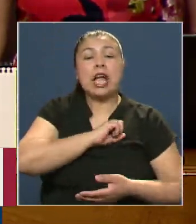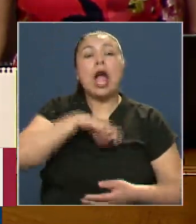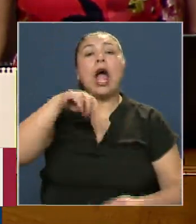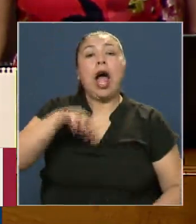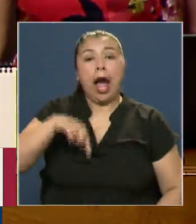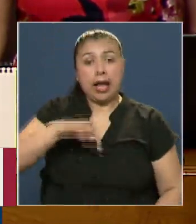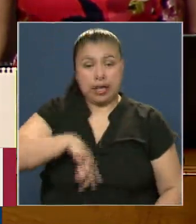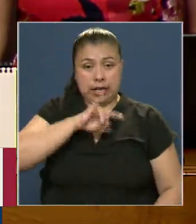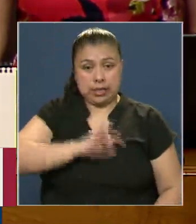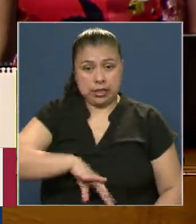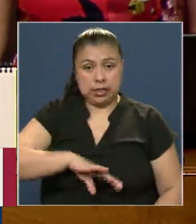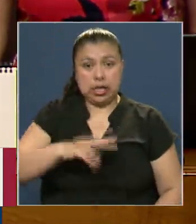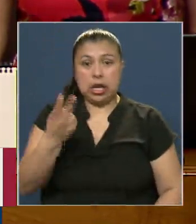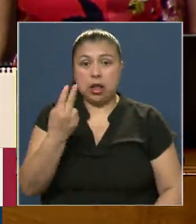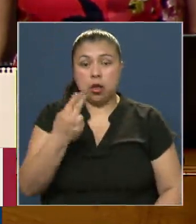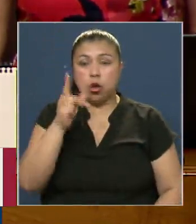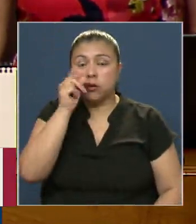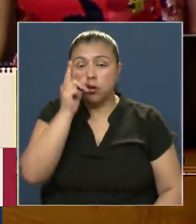Chile,